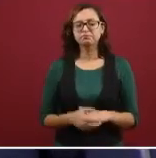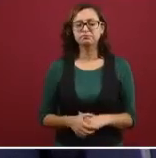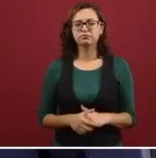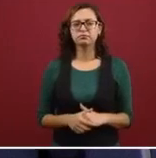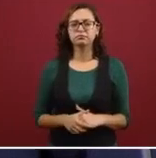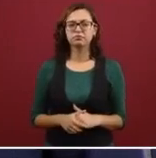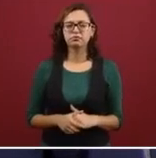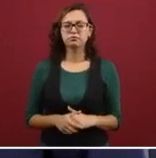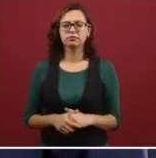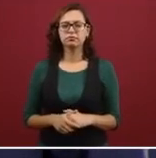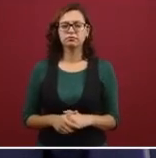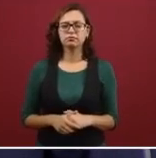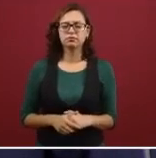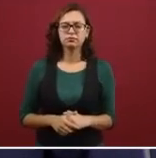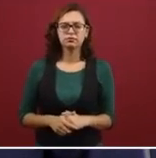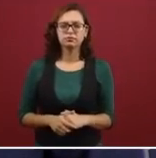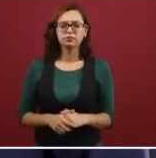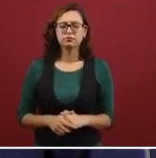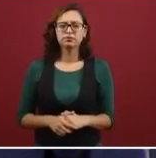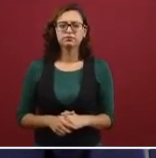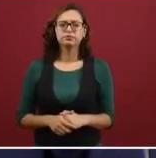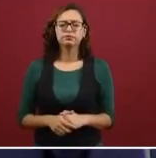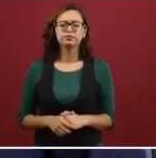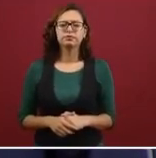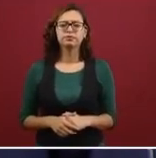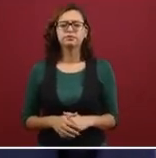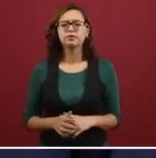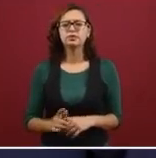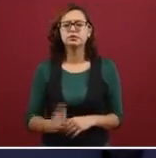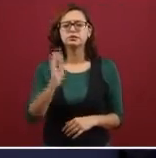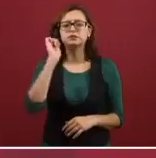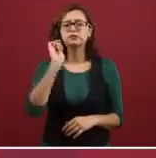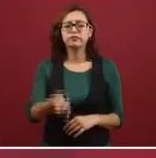decir, no están